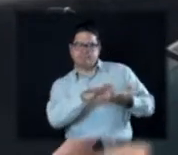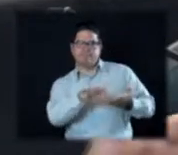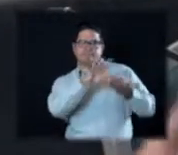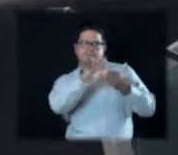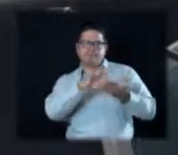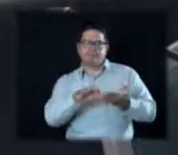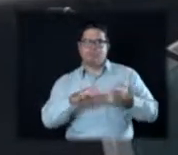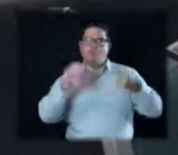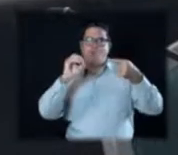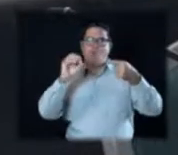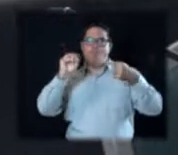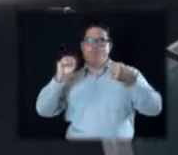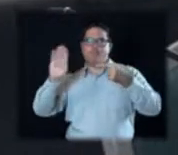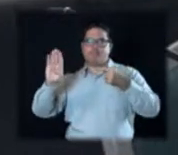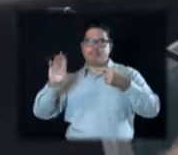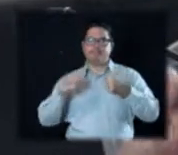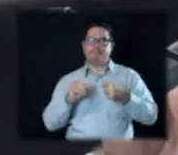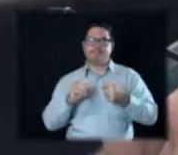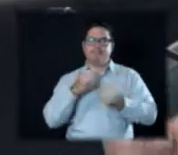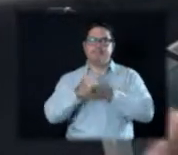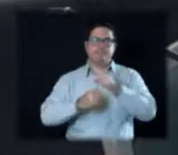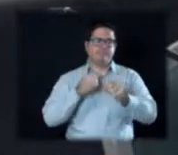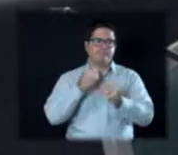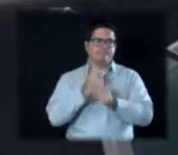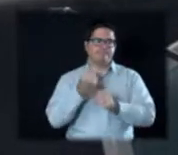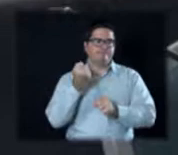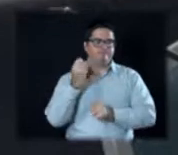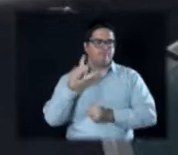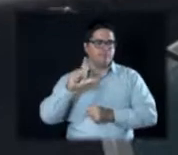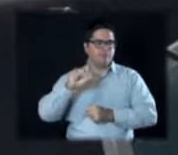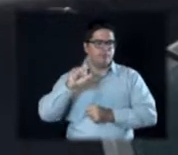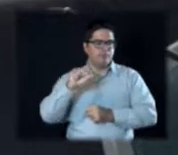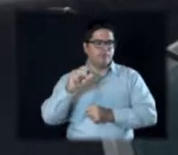nosotros creamos una reserva presupuestaria